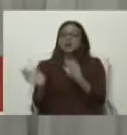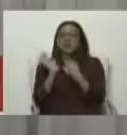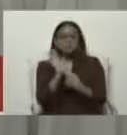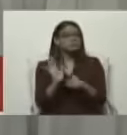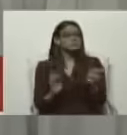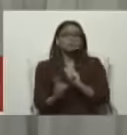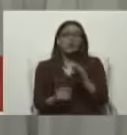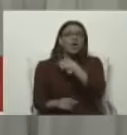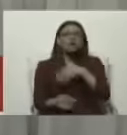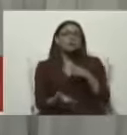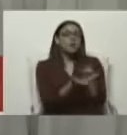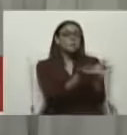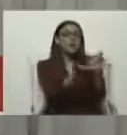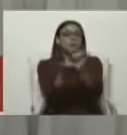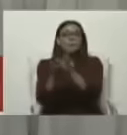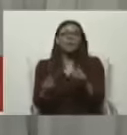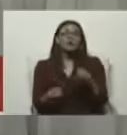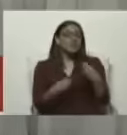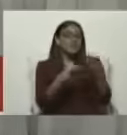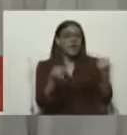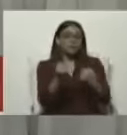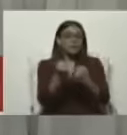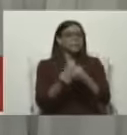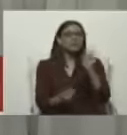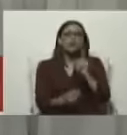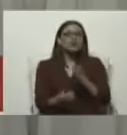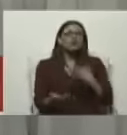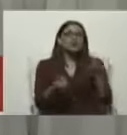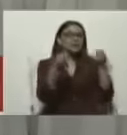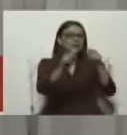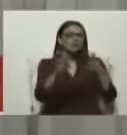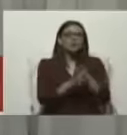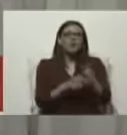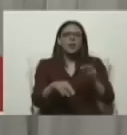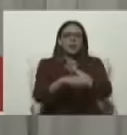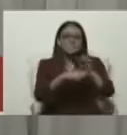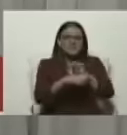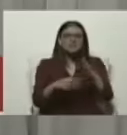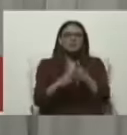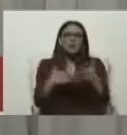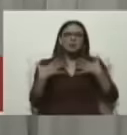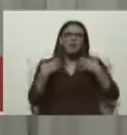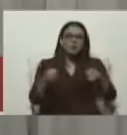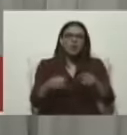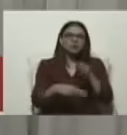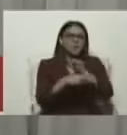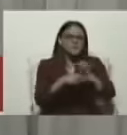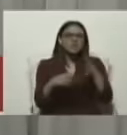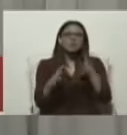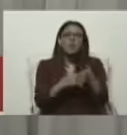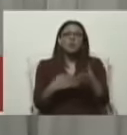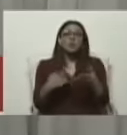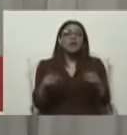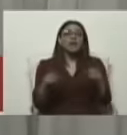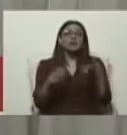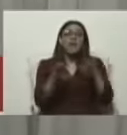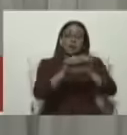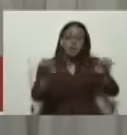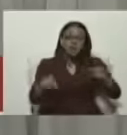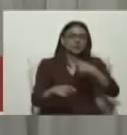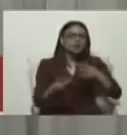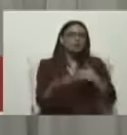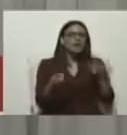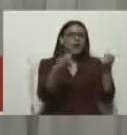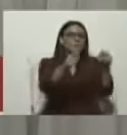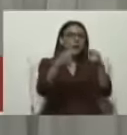el Ministerio de Universidades, el Ministerio de Salud, el Ministerio de Educación, porque lo convierten en una corporación privada. Pero